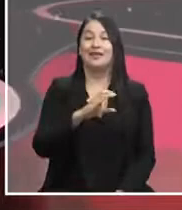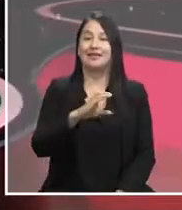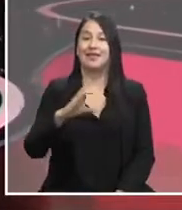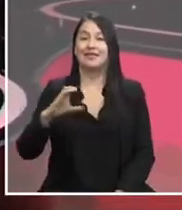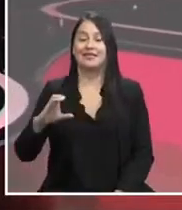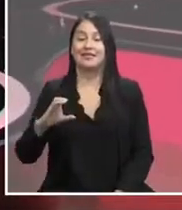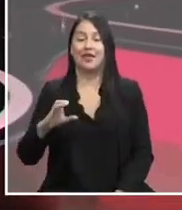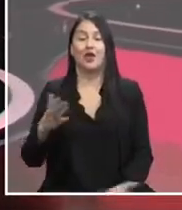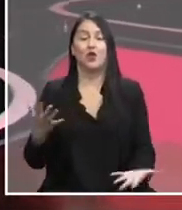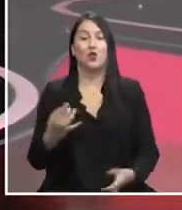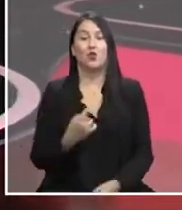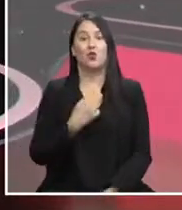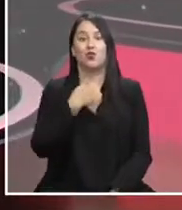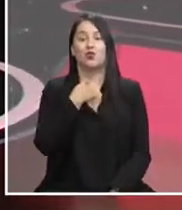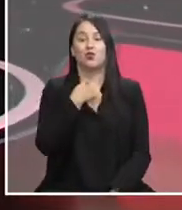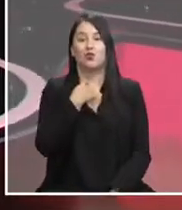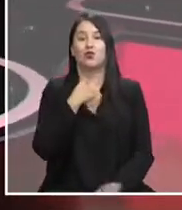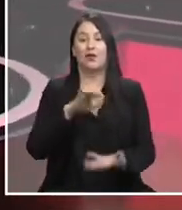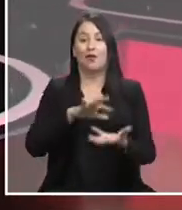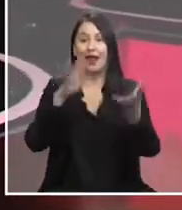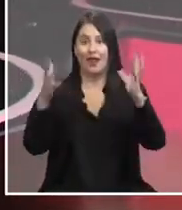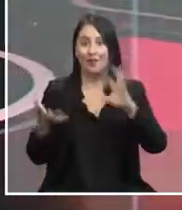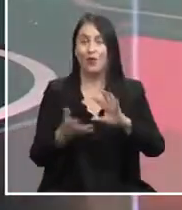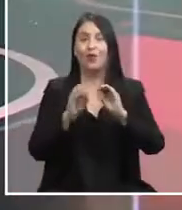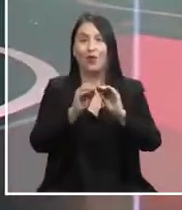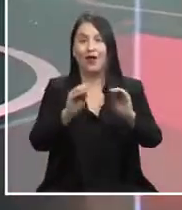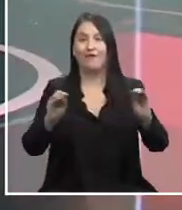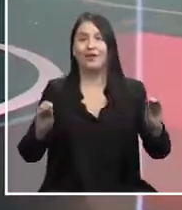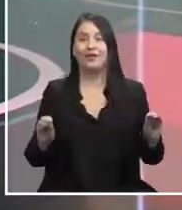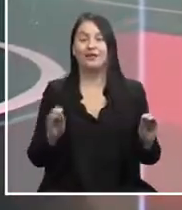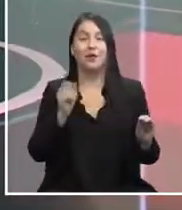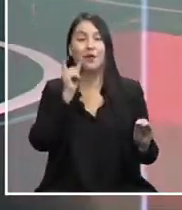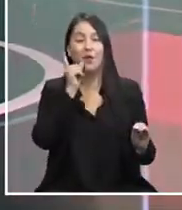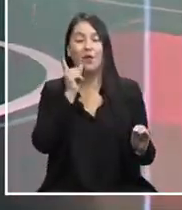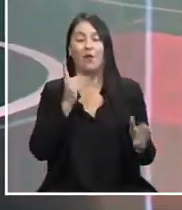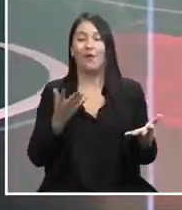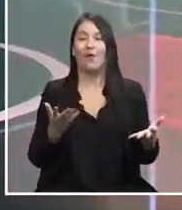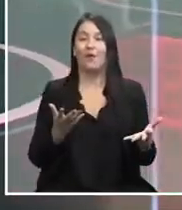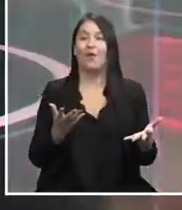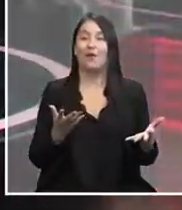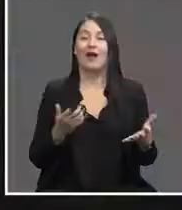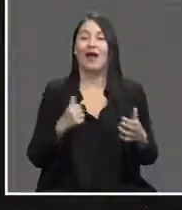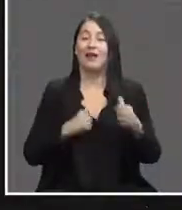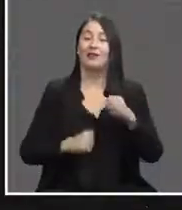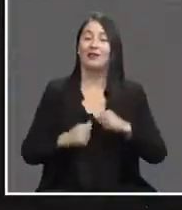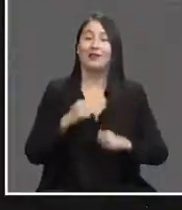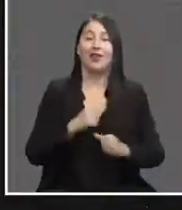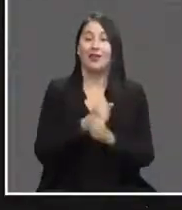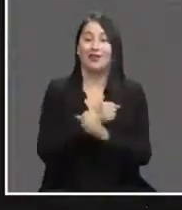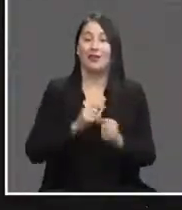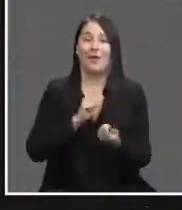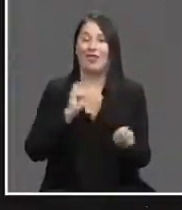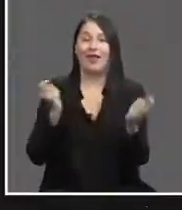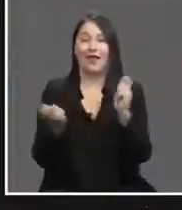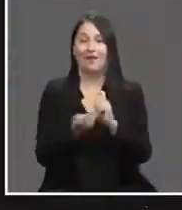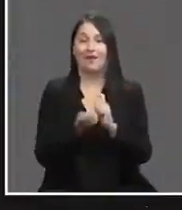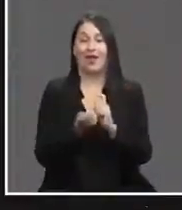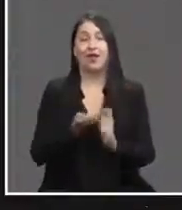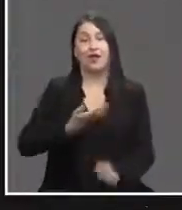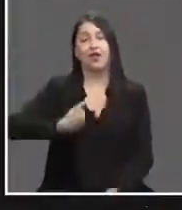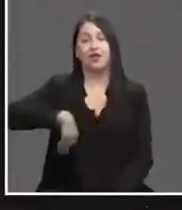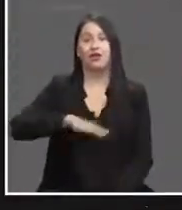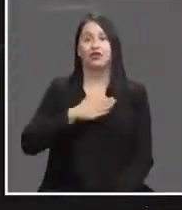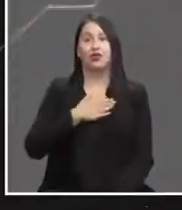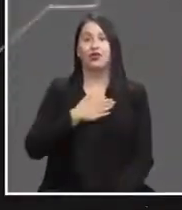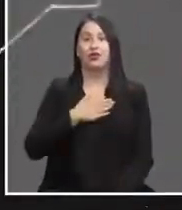nos puso muy en alerta respecto a aquellos daños que ya son ineludibles, ¿no? Y aquellos otros donde